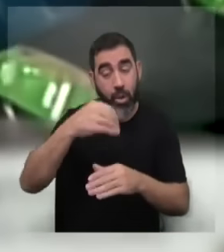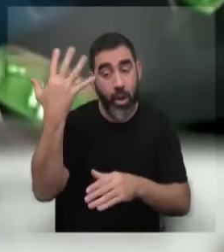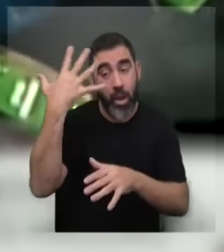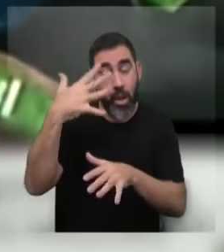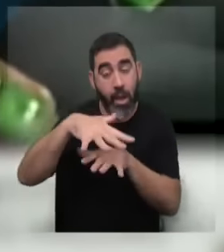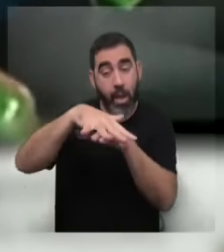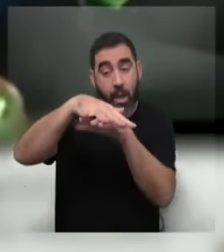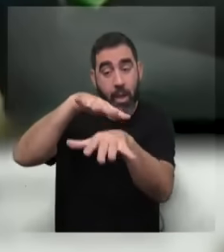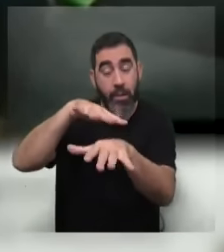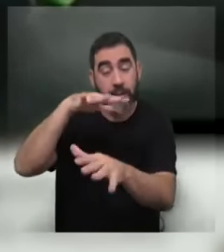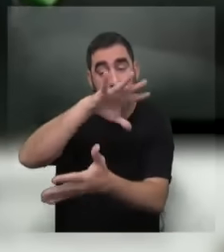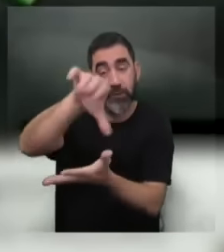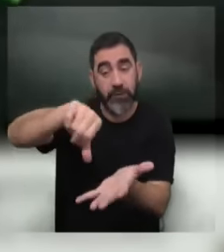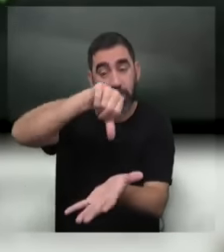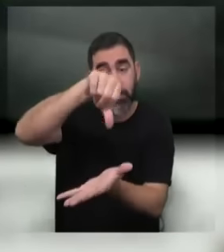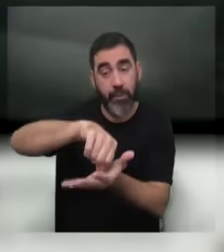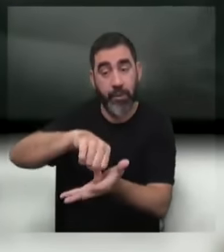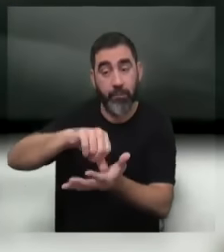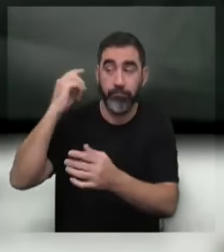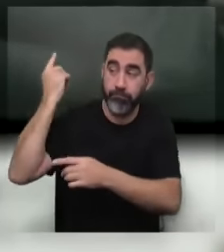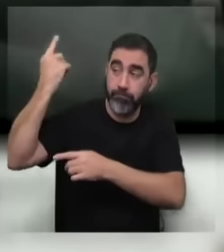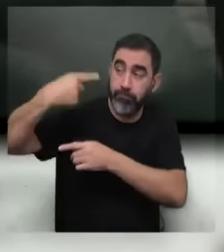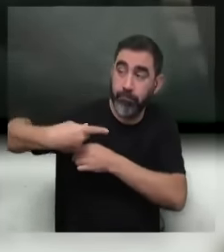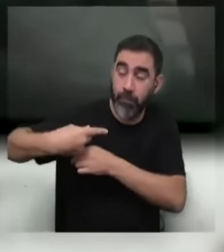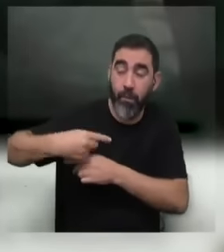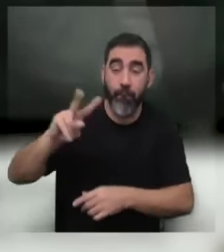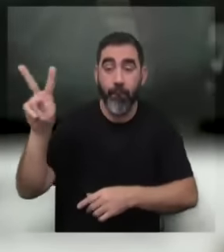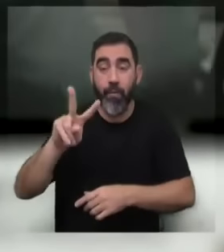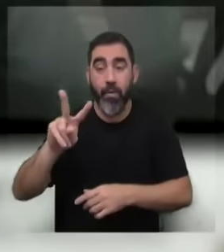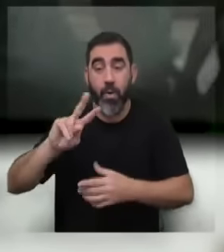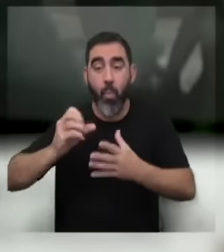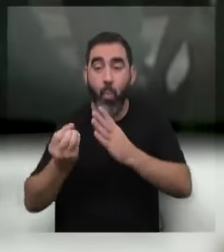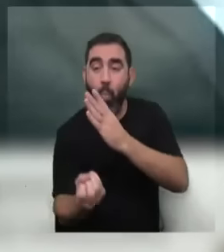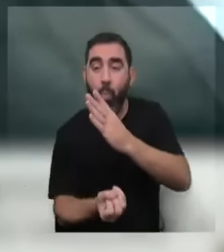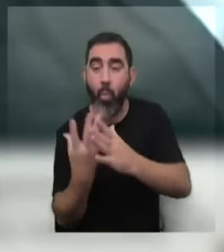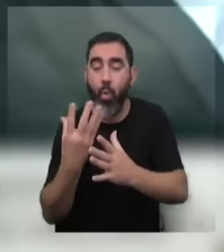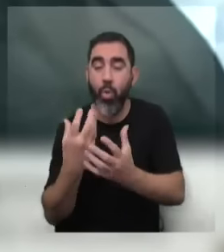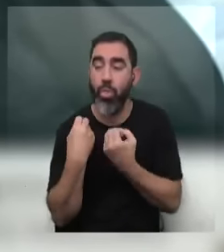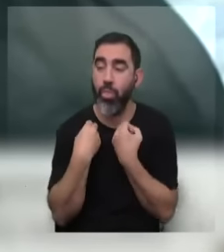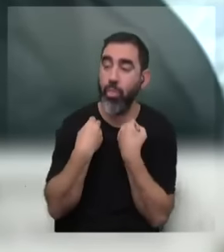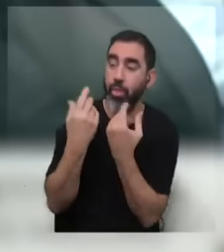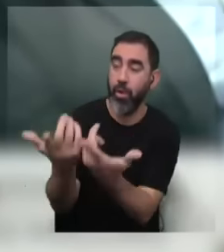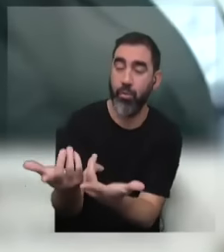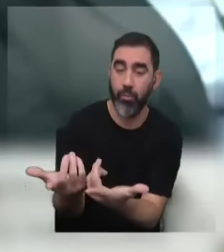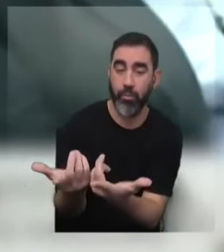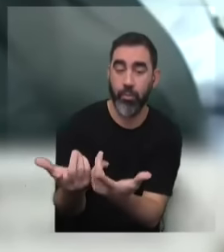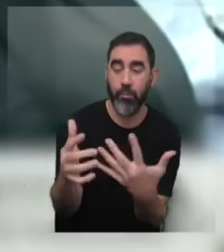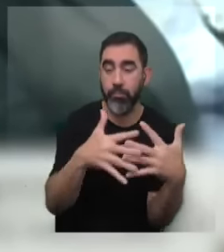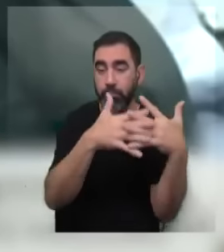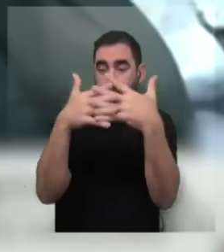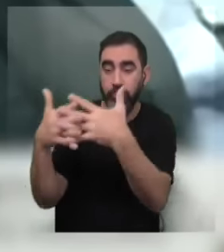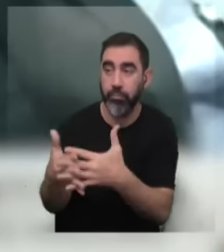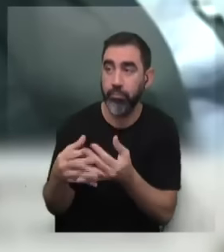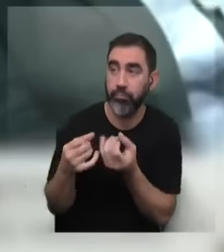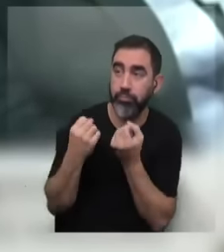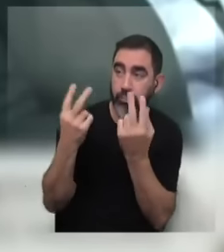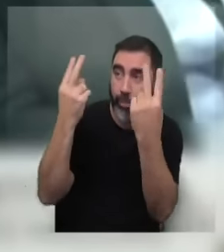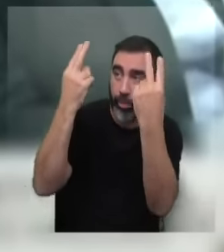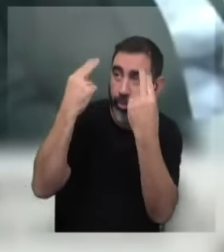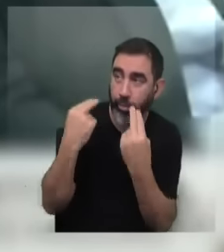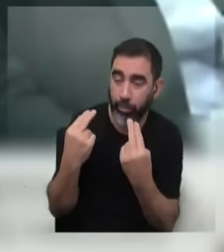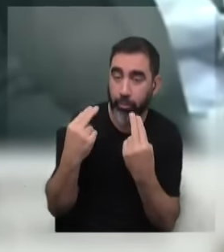nacional imponerle a Venezuela un modelo de entreguismo al imperio norteamericano